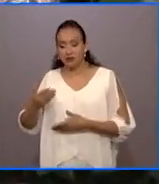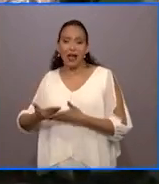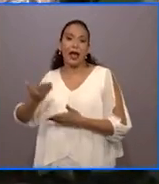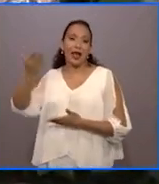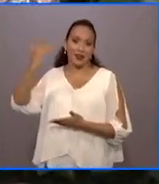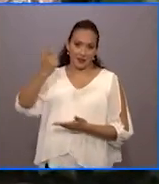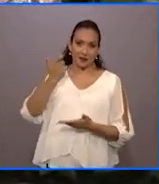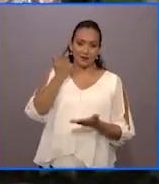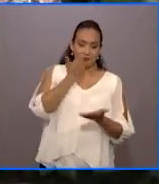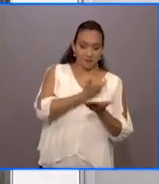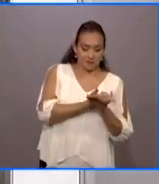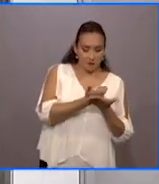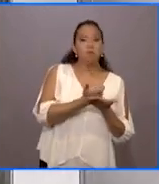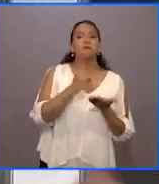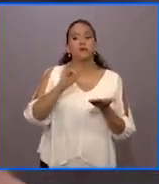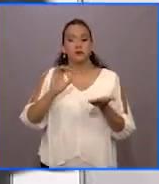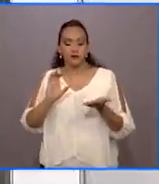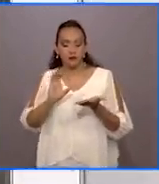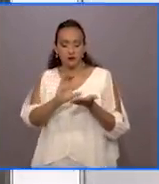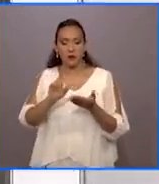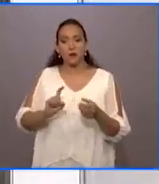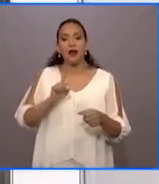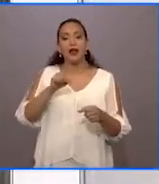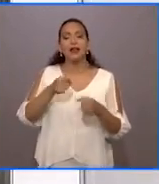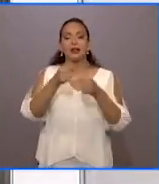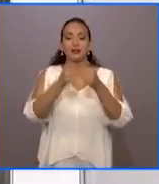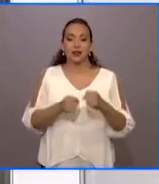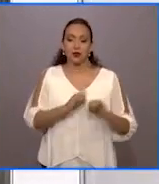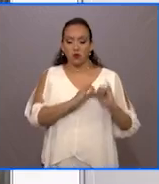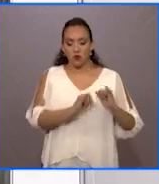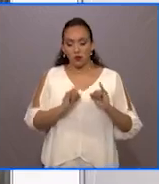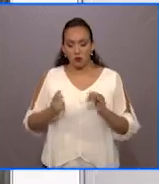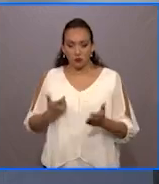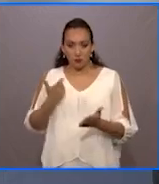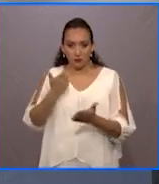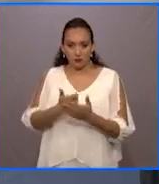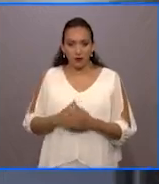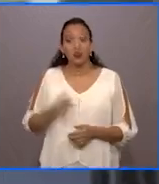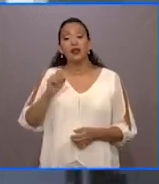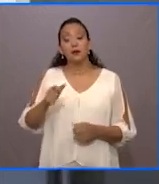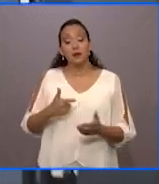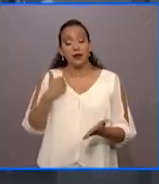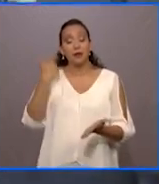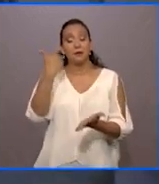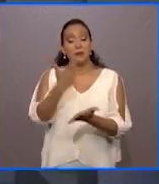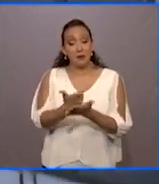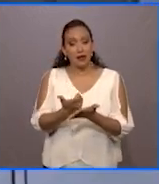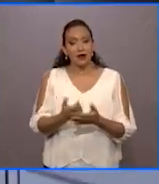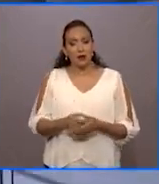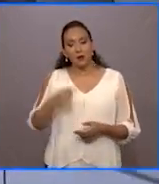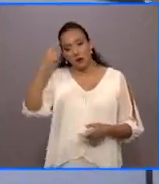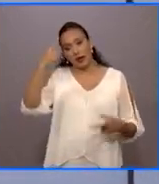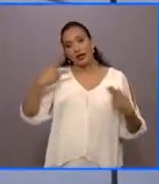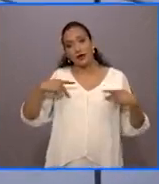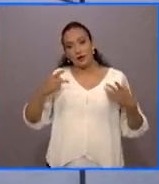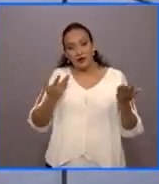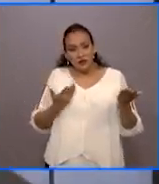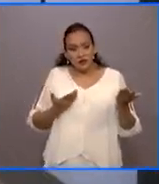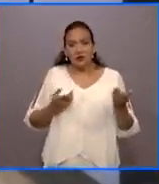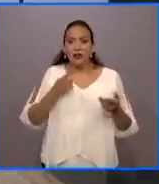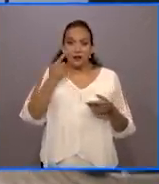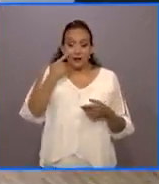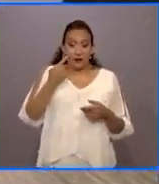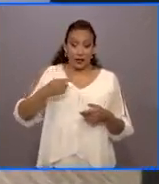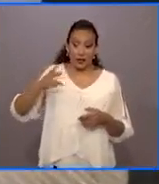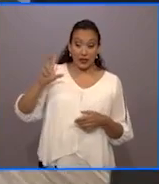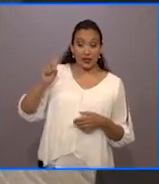de la aportación patronal al seguro de separación individualizado, así como el pago retroactivo de los que dejaron de recibir desde el